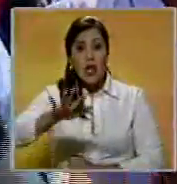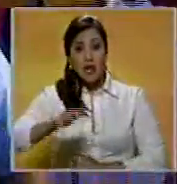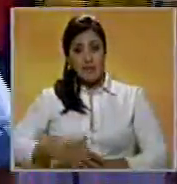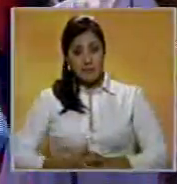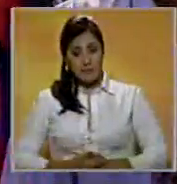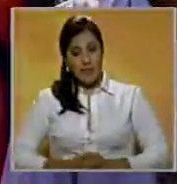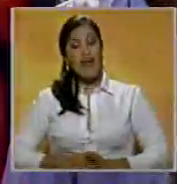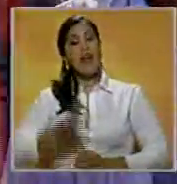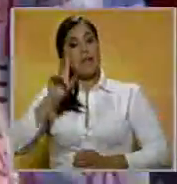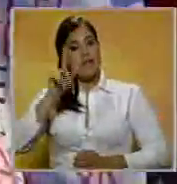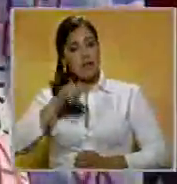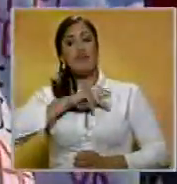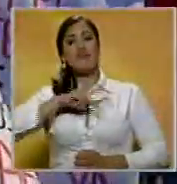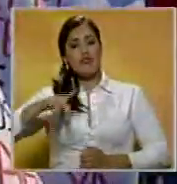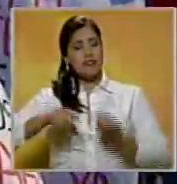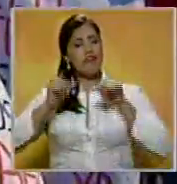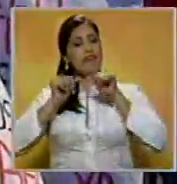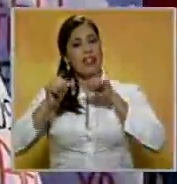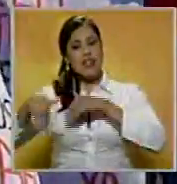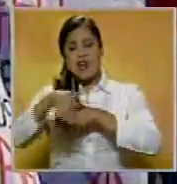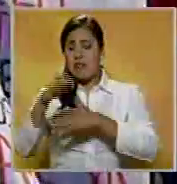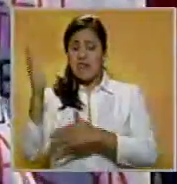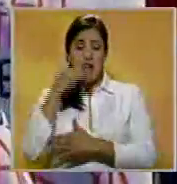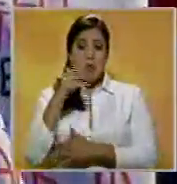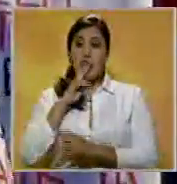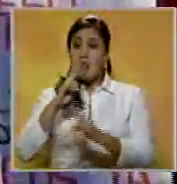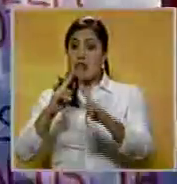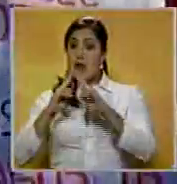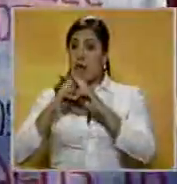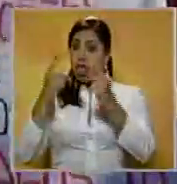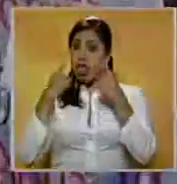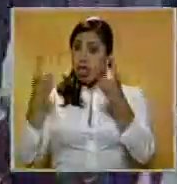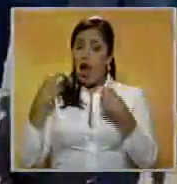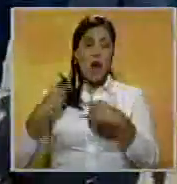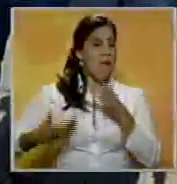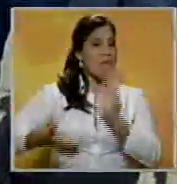Indicaron que continuarán las acciones de calle de no recibir respuesta a sus exigencias.